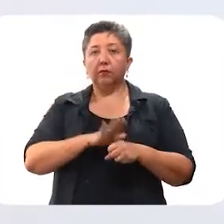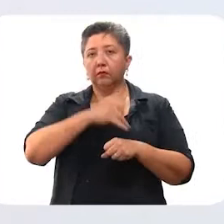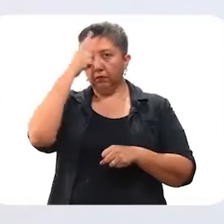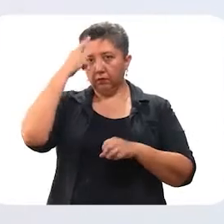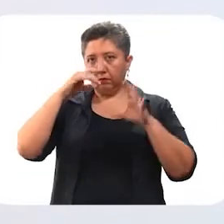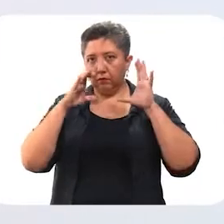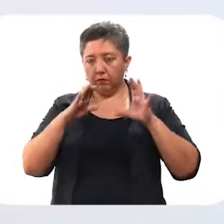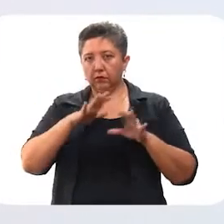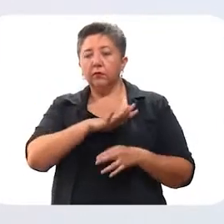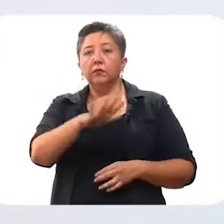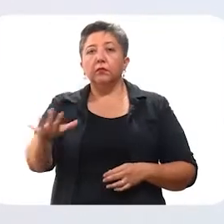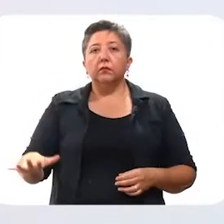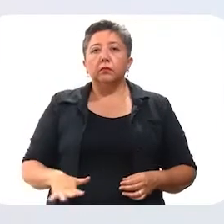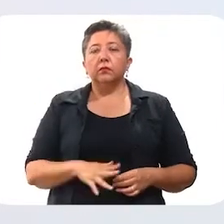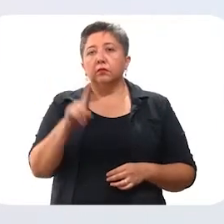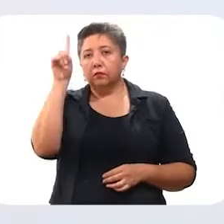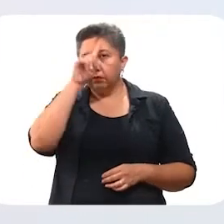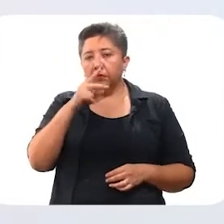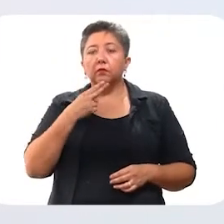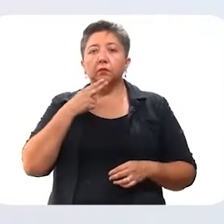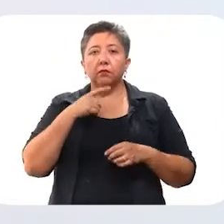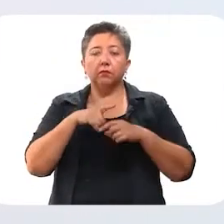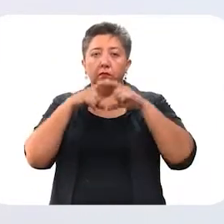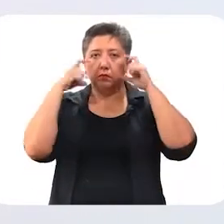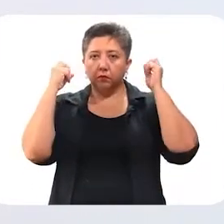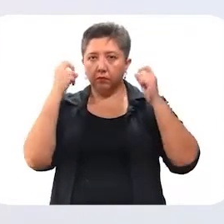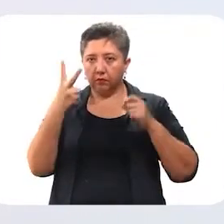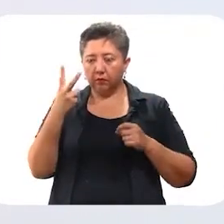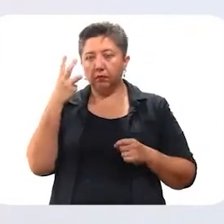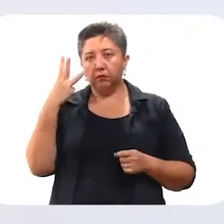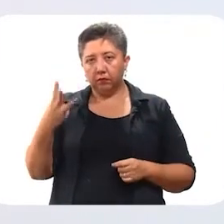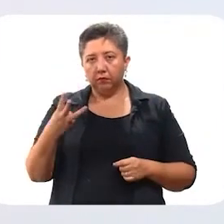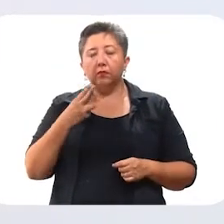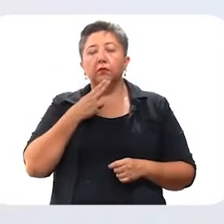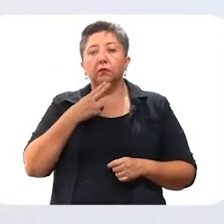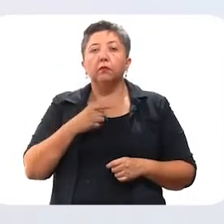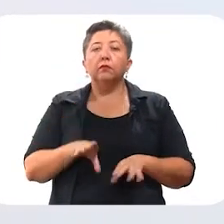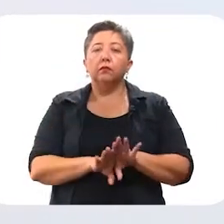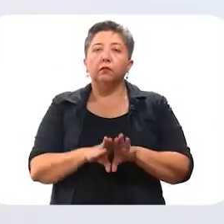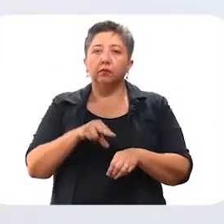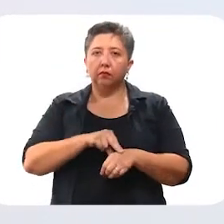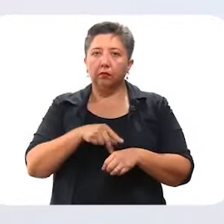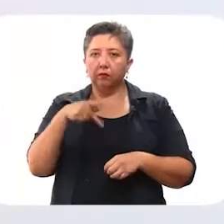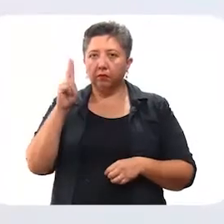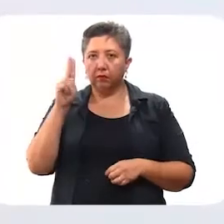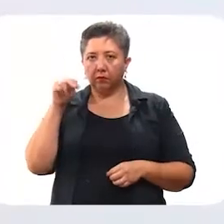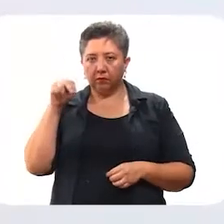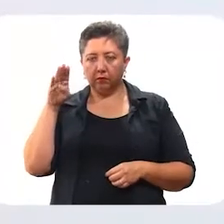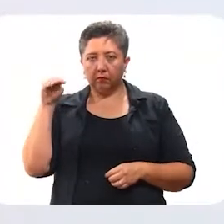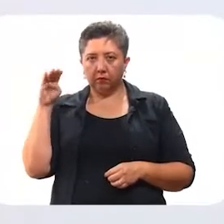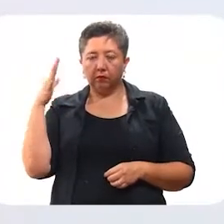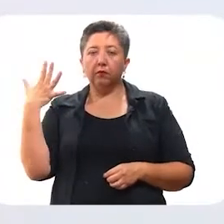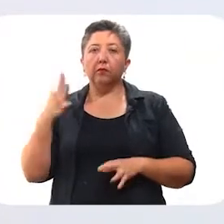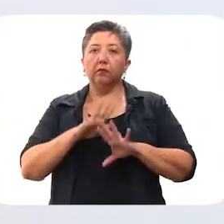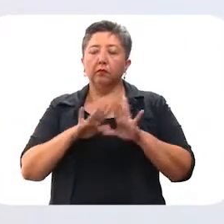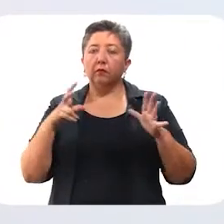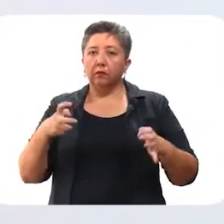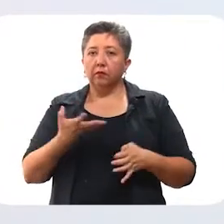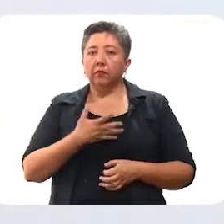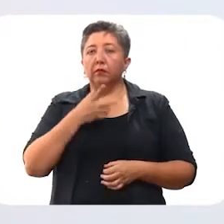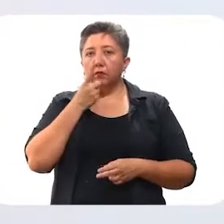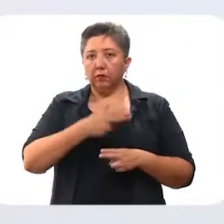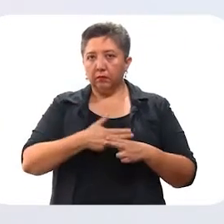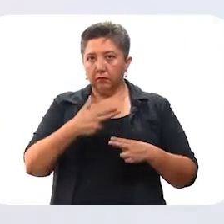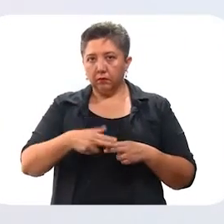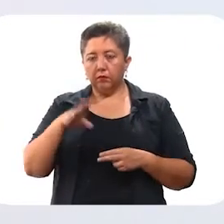para protegernos entre todos, se sugiere el uso de cubrebocas de 2 capas, tricapa o de uso grado médico como el KN95, ya que estos tienen una